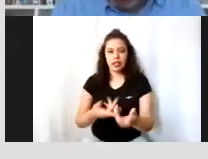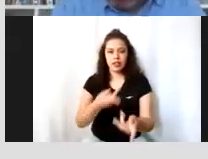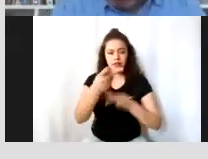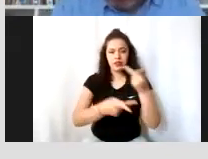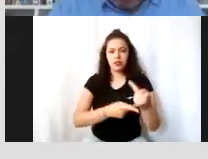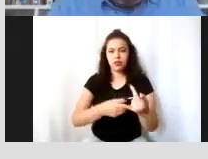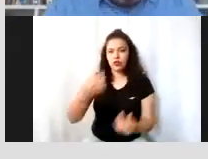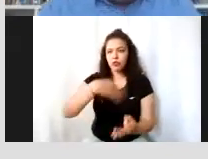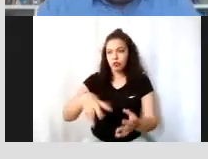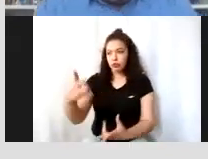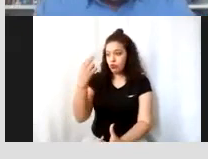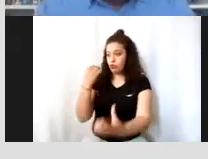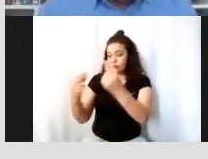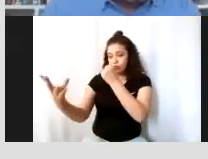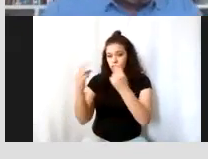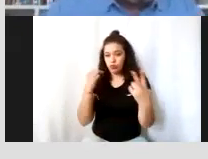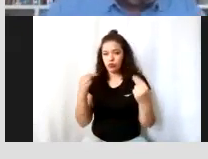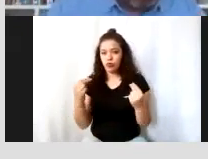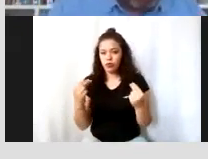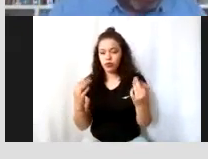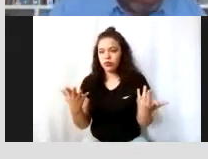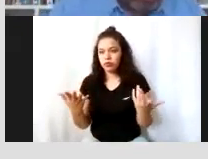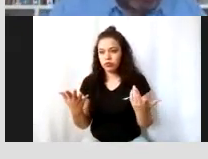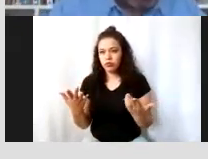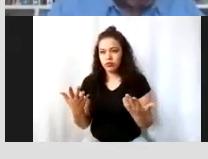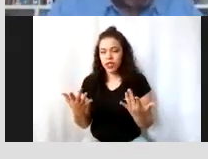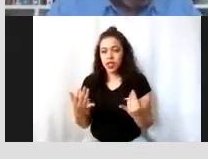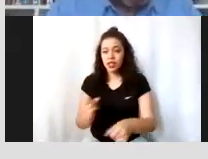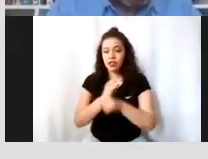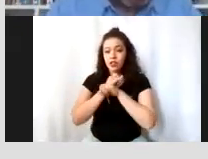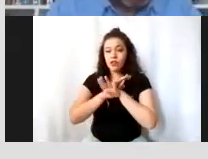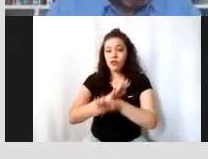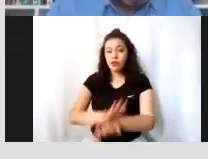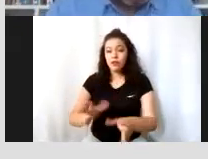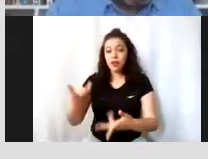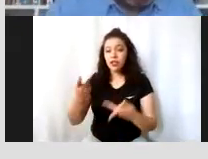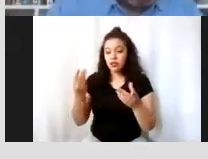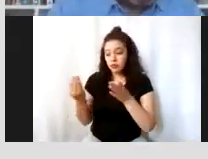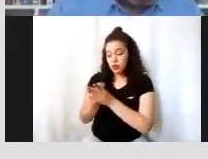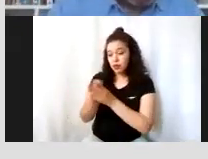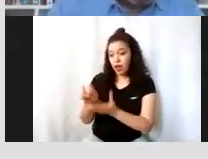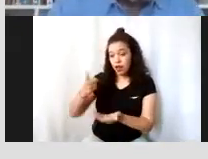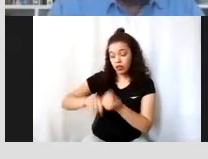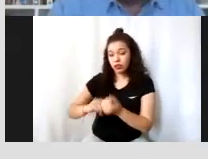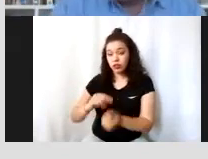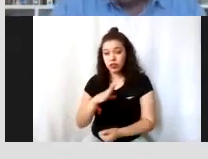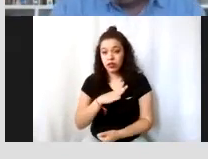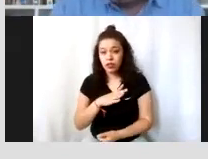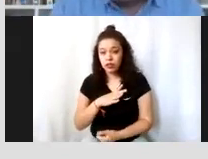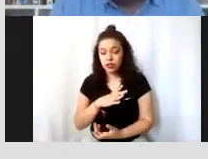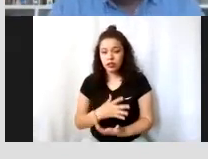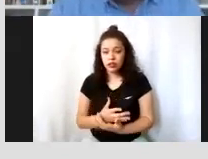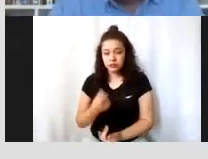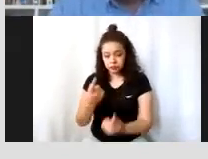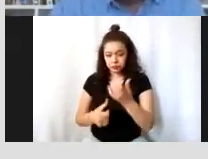que no lo harían? ¿Por qué? Pues porque ahí tienen cualquier cantidad de datos personales. Les digo, entre ellos, algunos